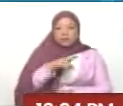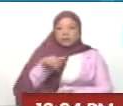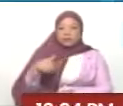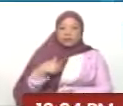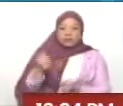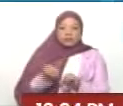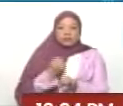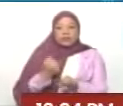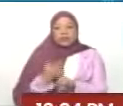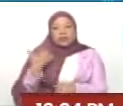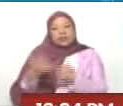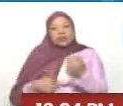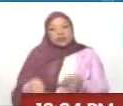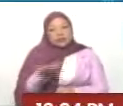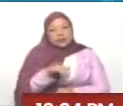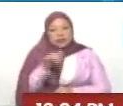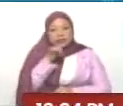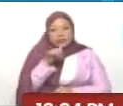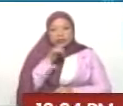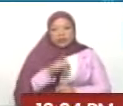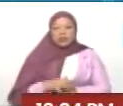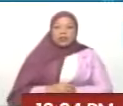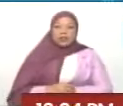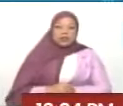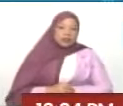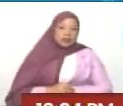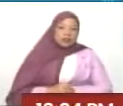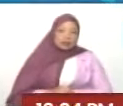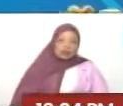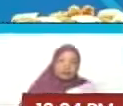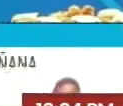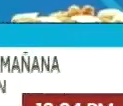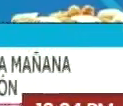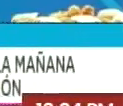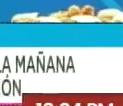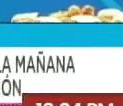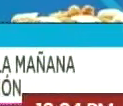e inscrito en Pesandito